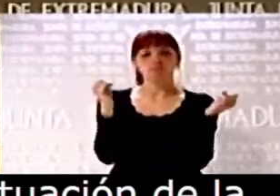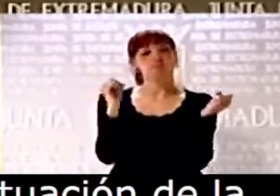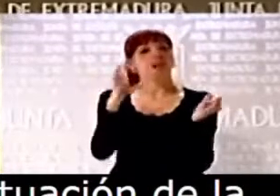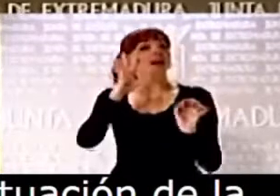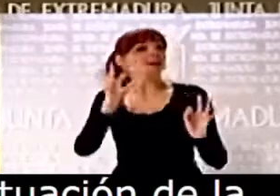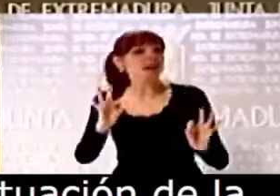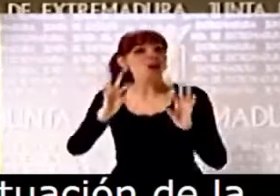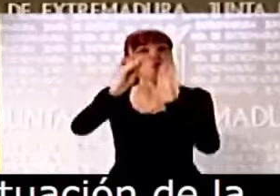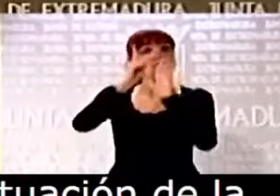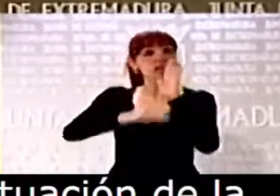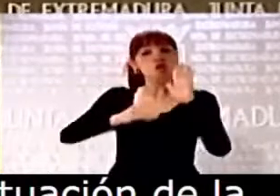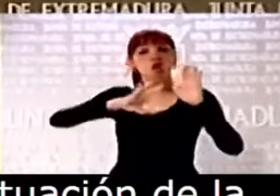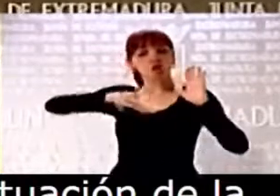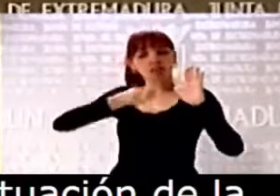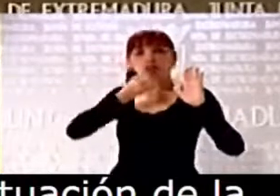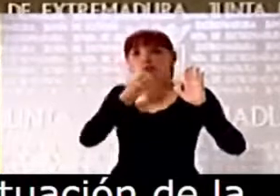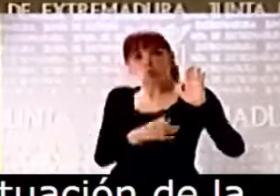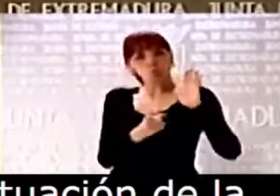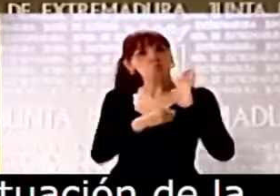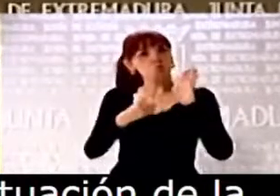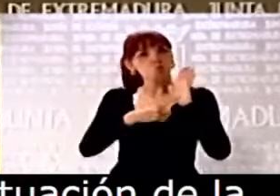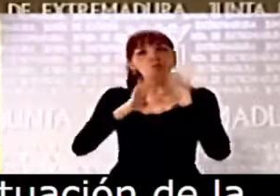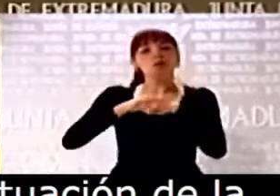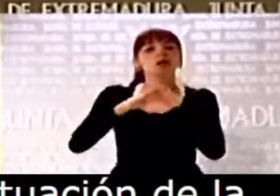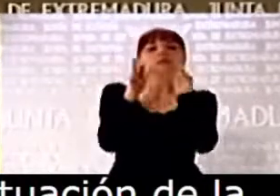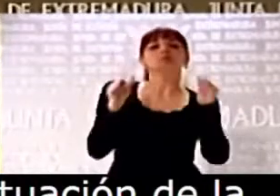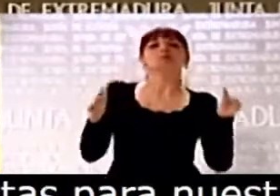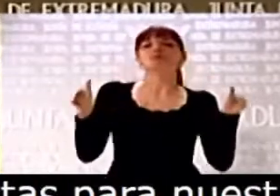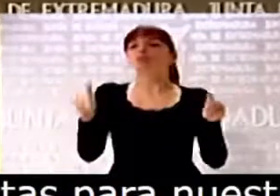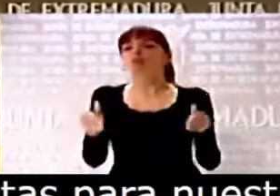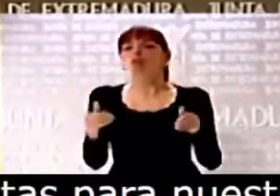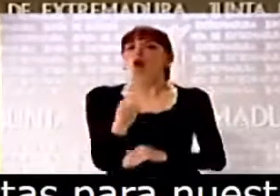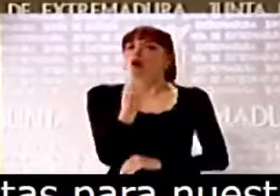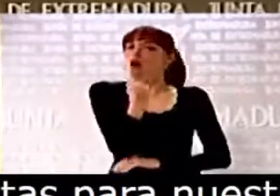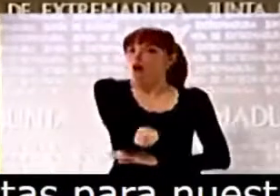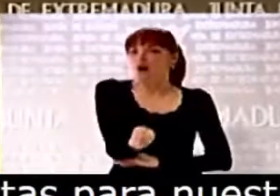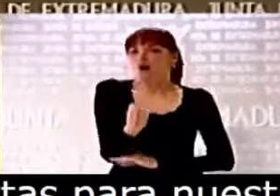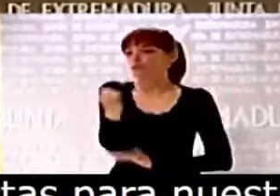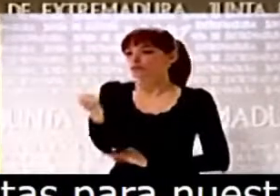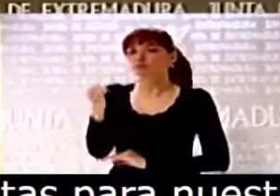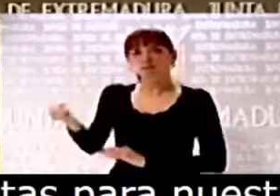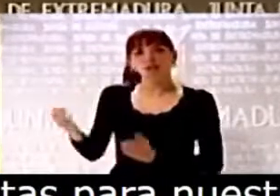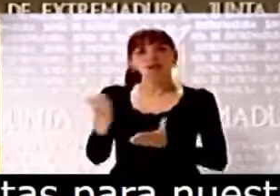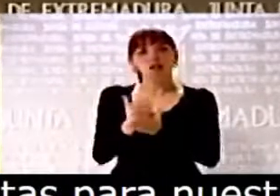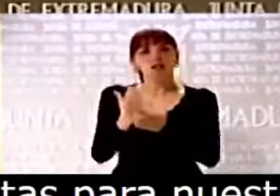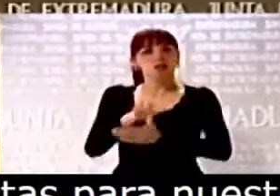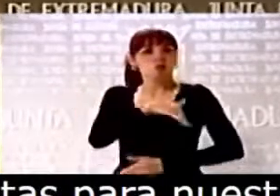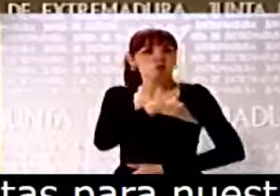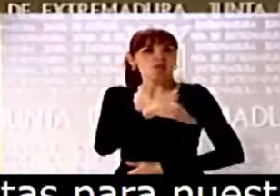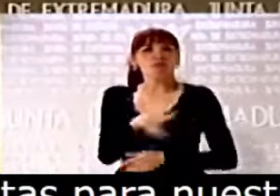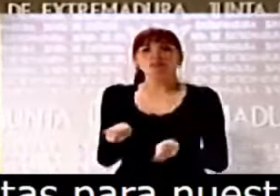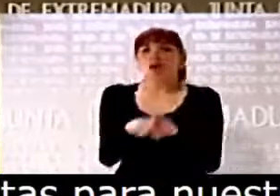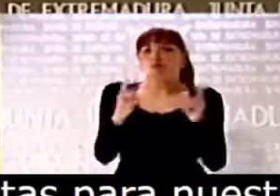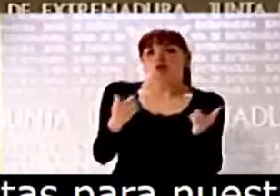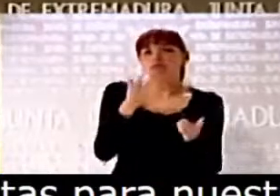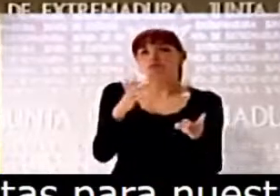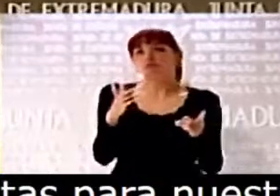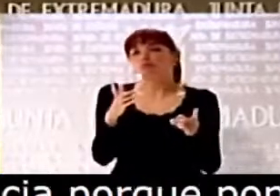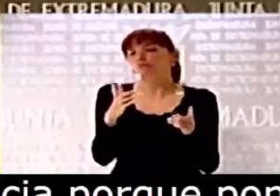buena noticia porque realmente pone el foco en apoyar a los estudiantes, a eliminar todas